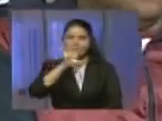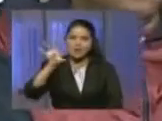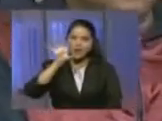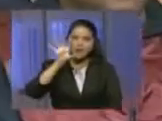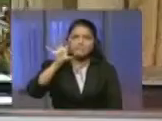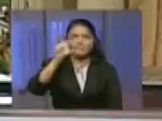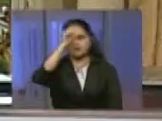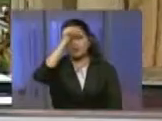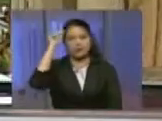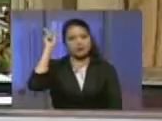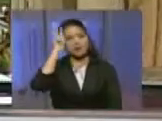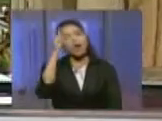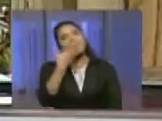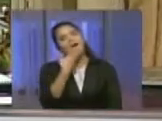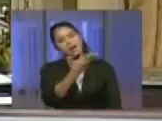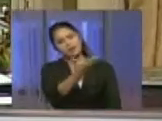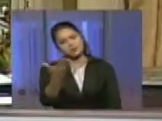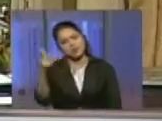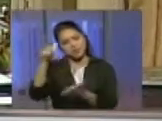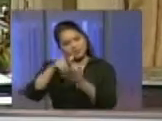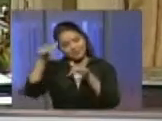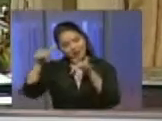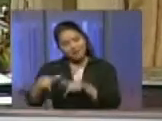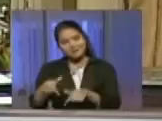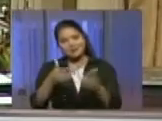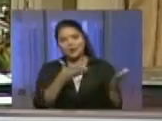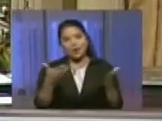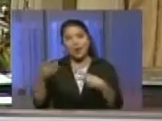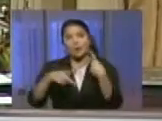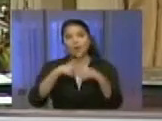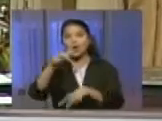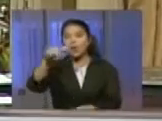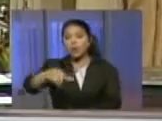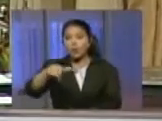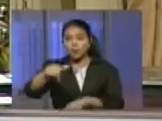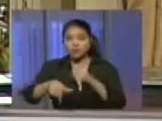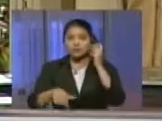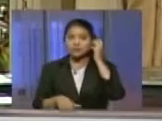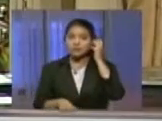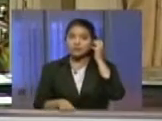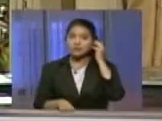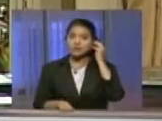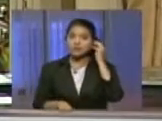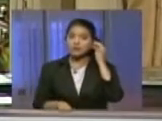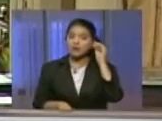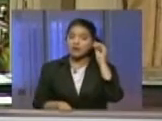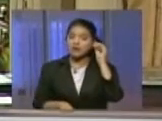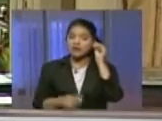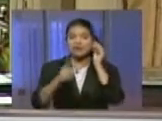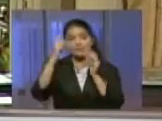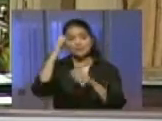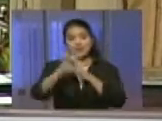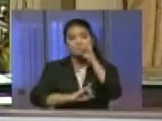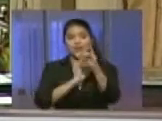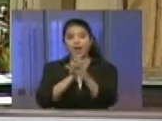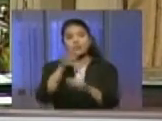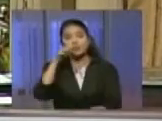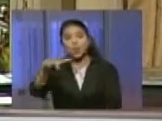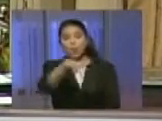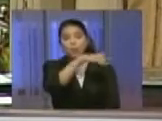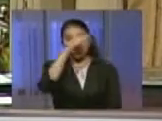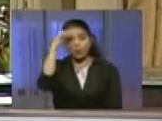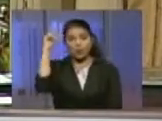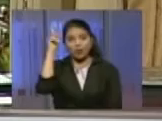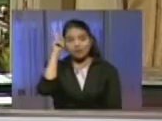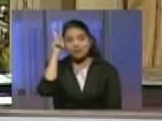India Gracias por estar con nosotros hoy se ha dado Precisamente en el día internacional de los pueblos indígenas un